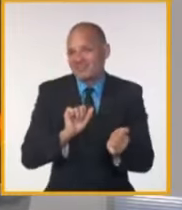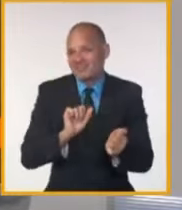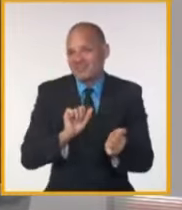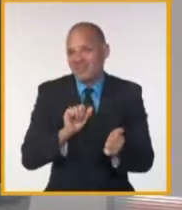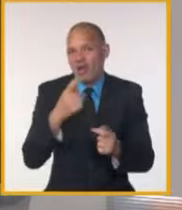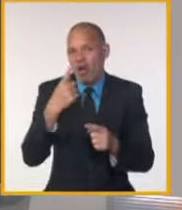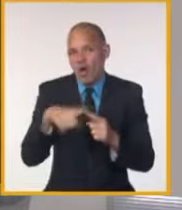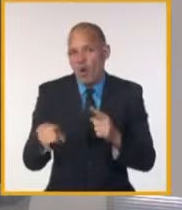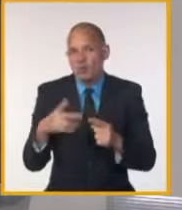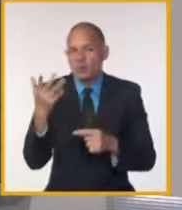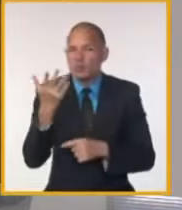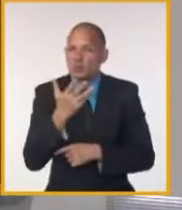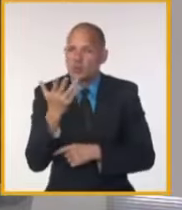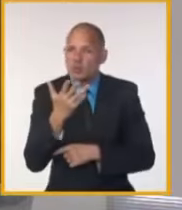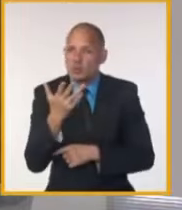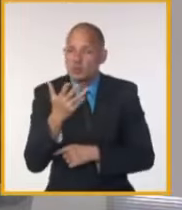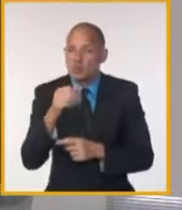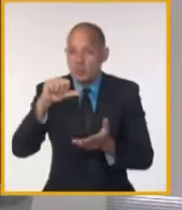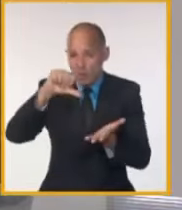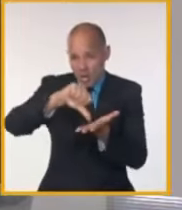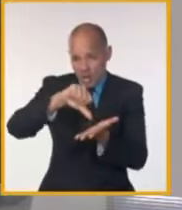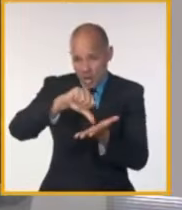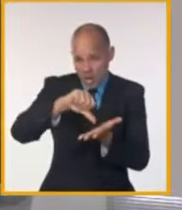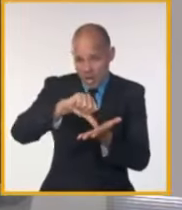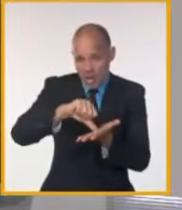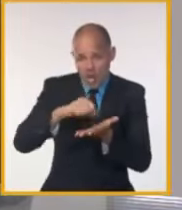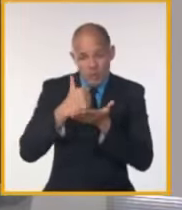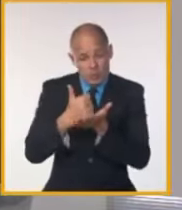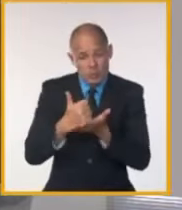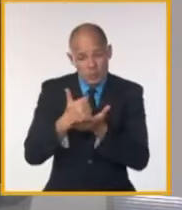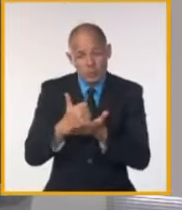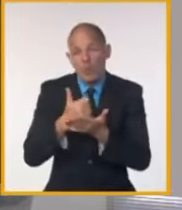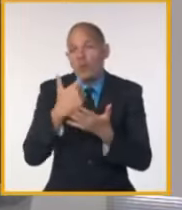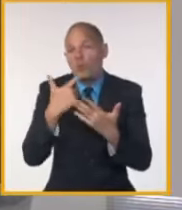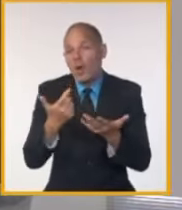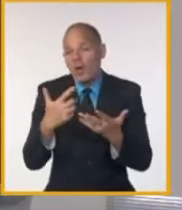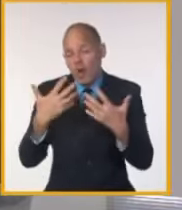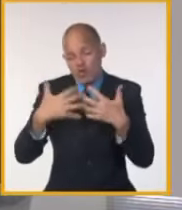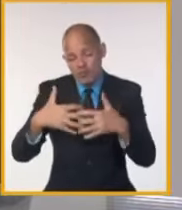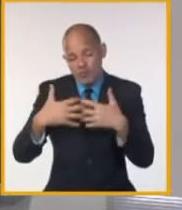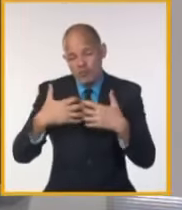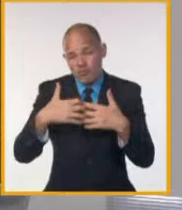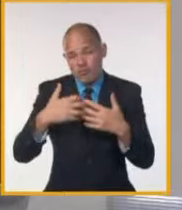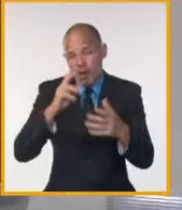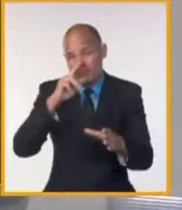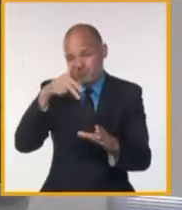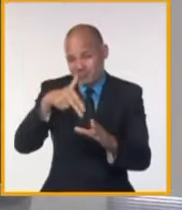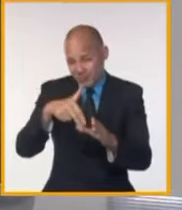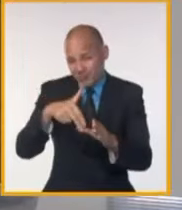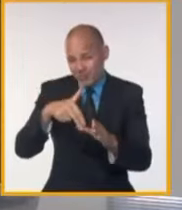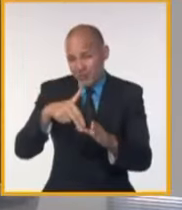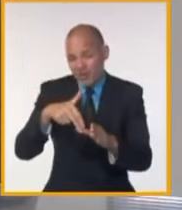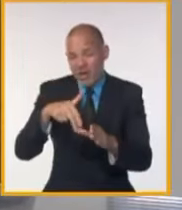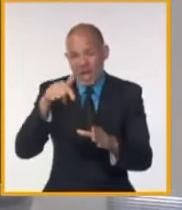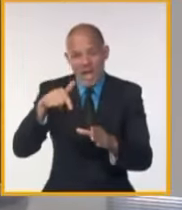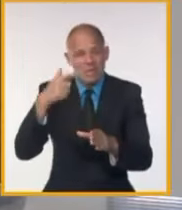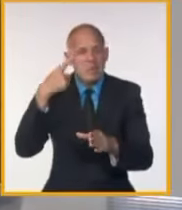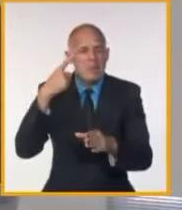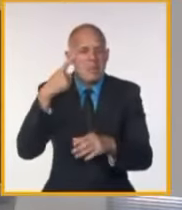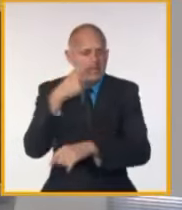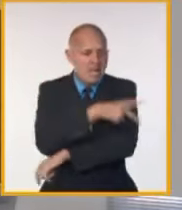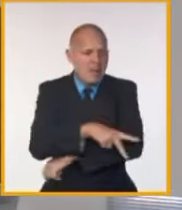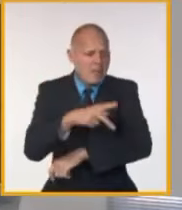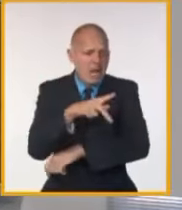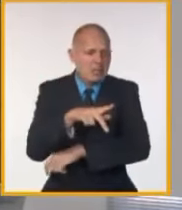ejemplo la contribución de Irán a la producción total de petróleo diaria a escala global es decir el precio de barril de